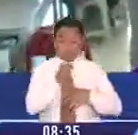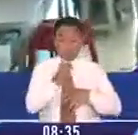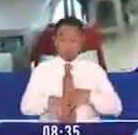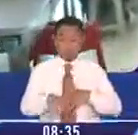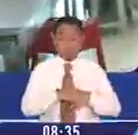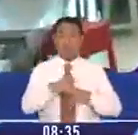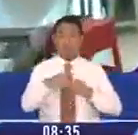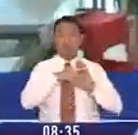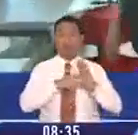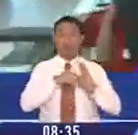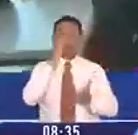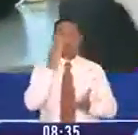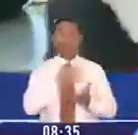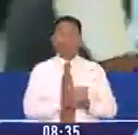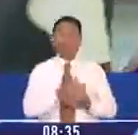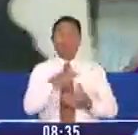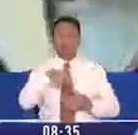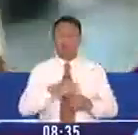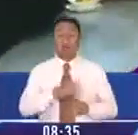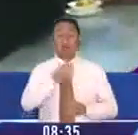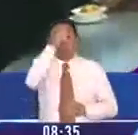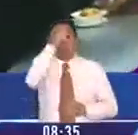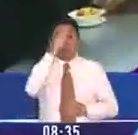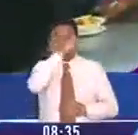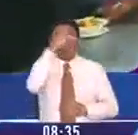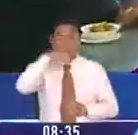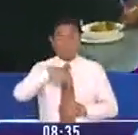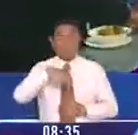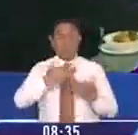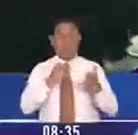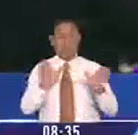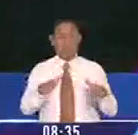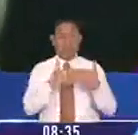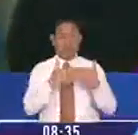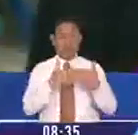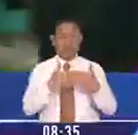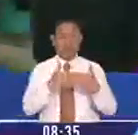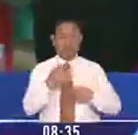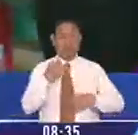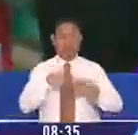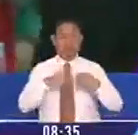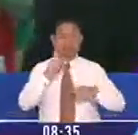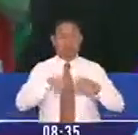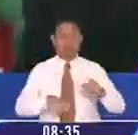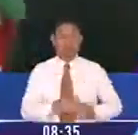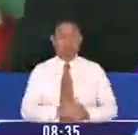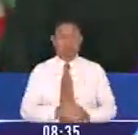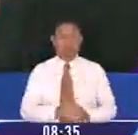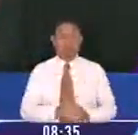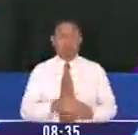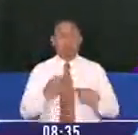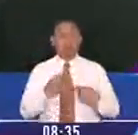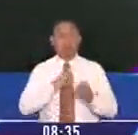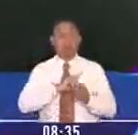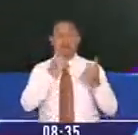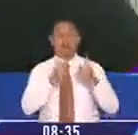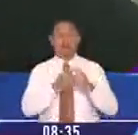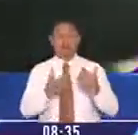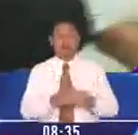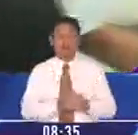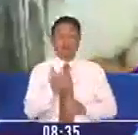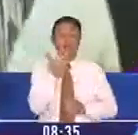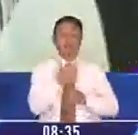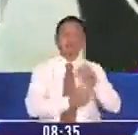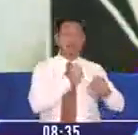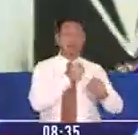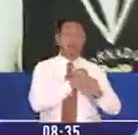cual no se podía vender, no se abrían los mercados, centros de comercio los días domingos. Las cosas han cambiado, han pasado